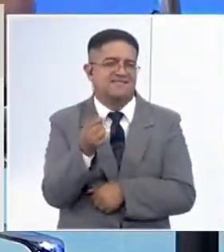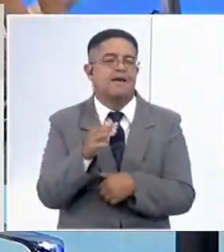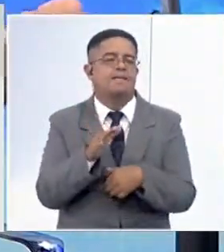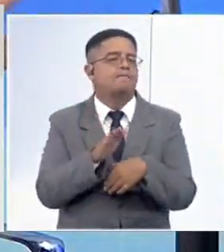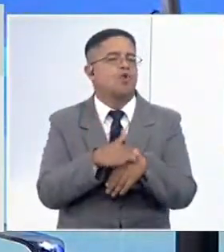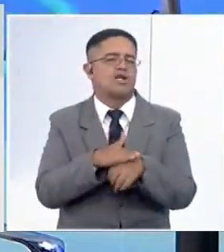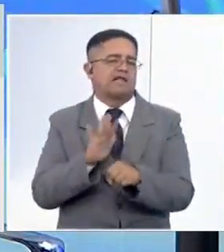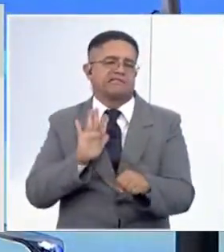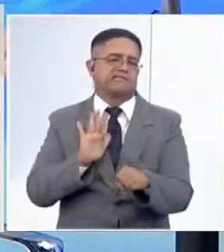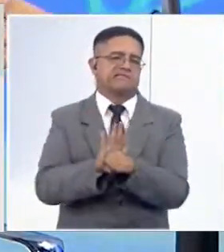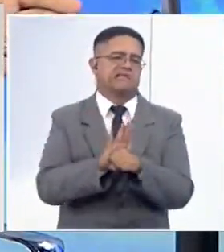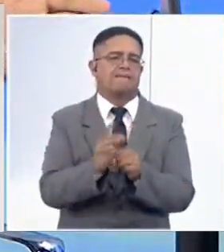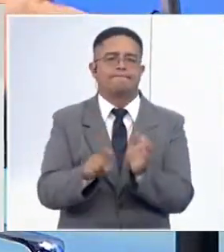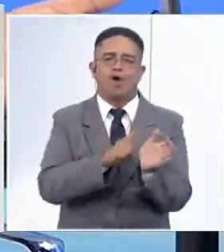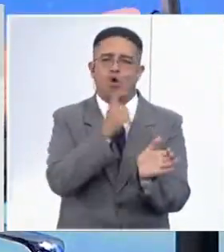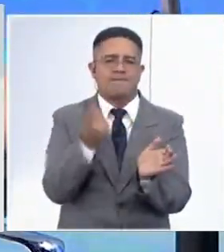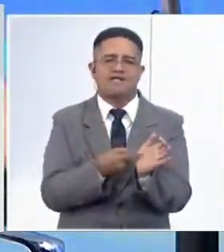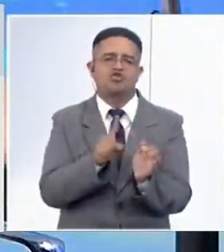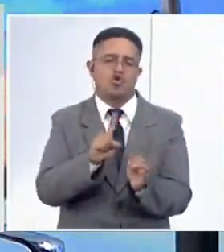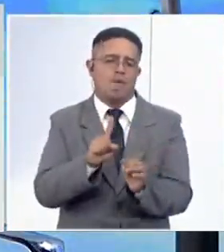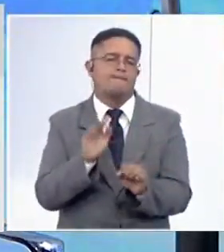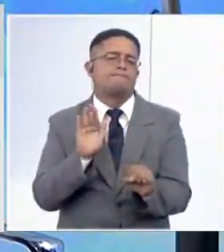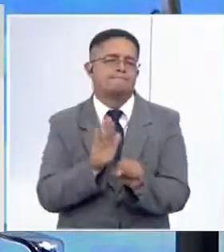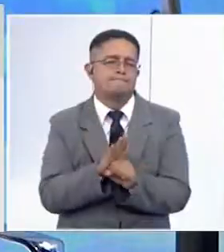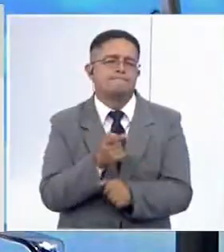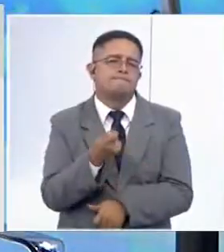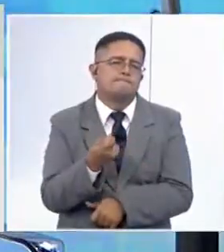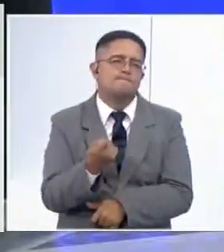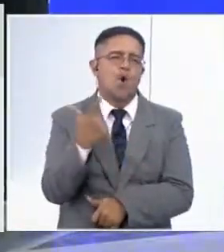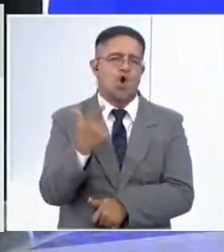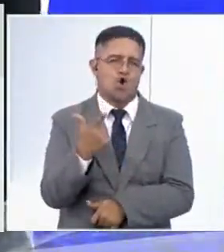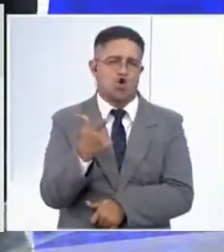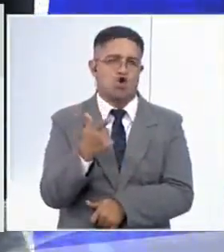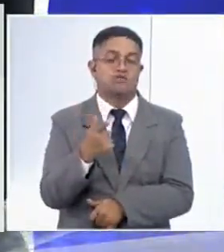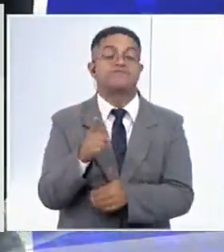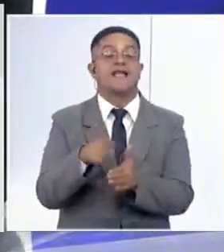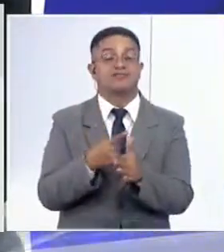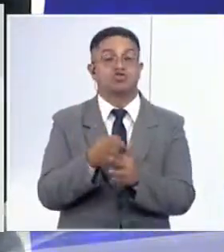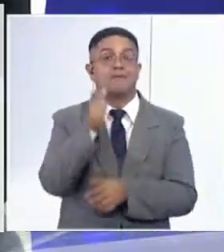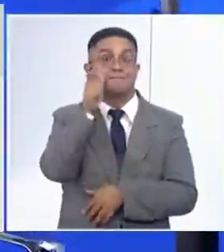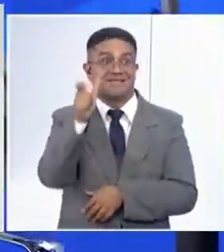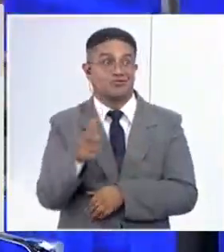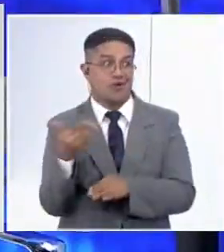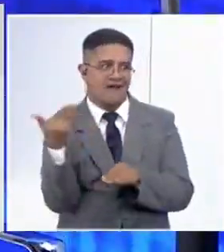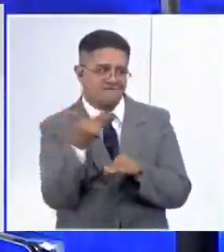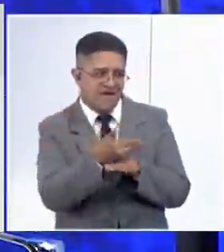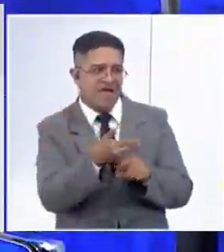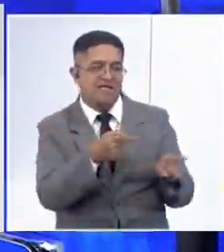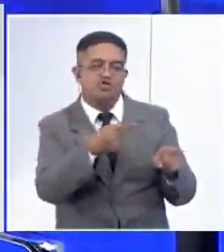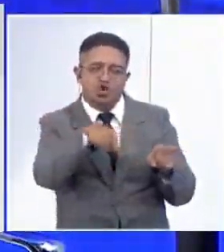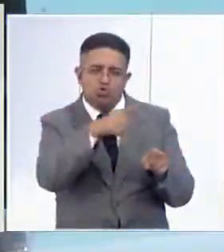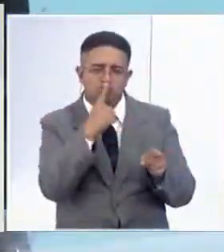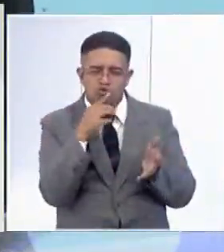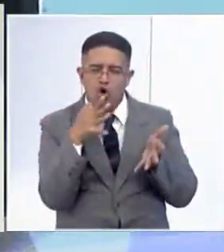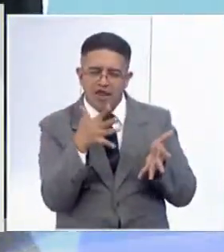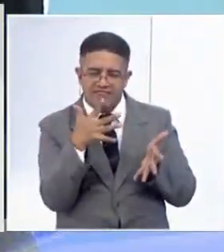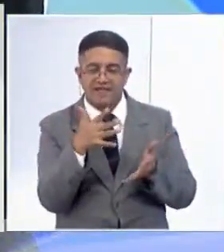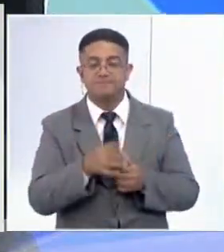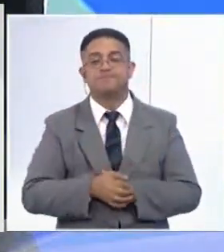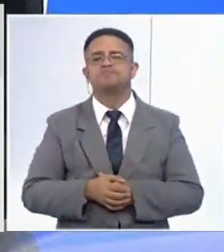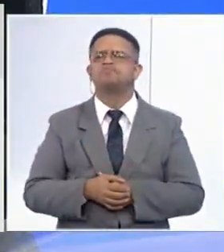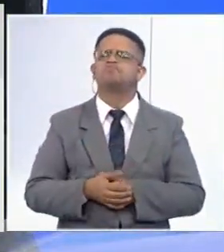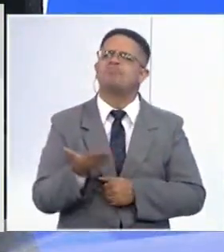obstrucción completa. Claro. En este caso es una obstrucción parcial. Entonces, ahí es cuando van el paciente a la consulta y nosotros podemos orientarlo. Cuando empezamos a